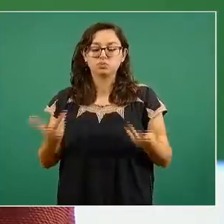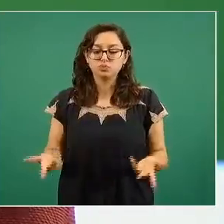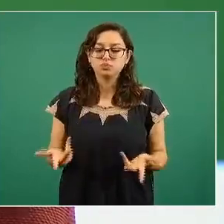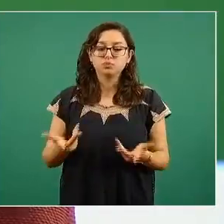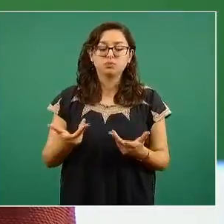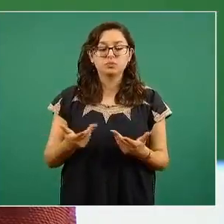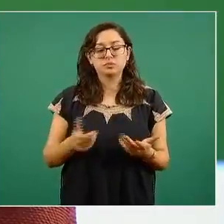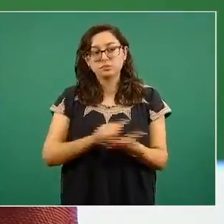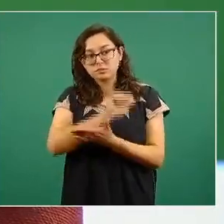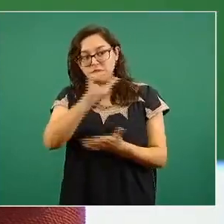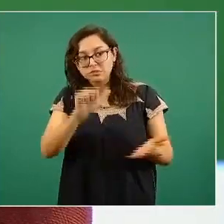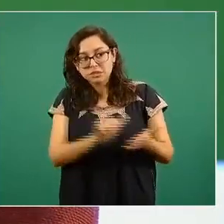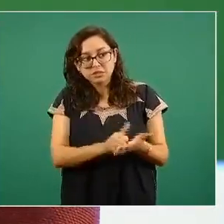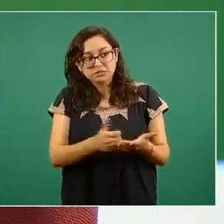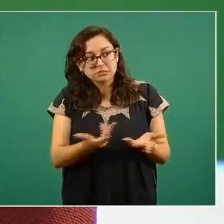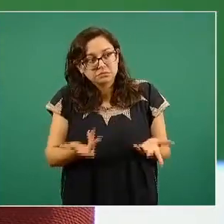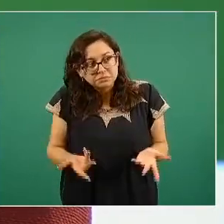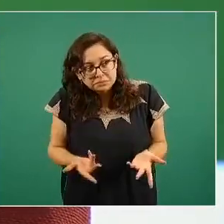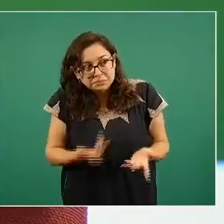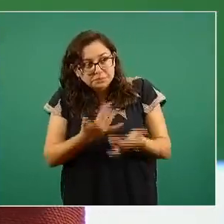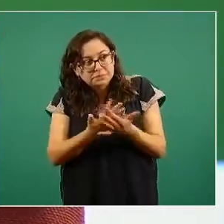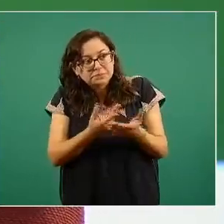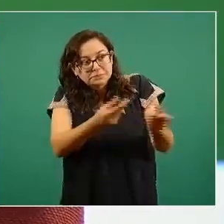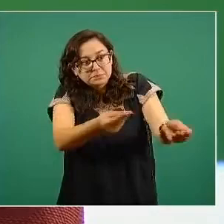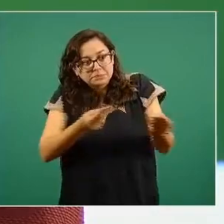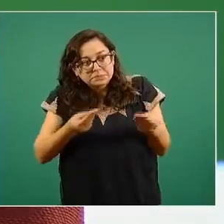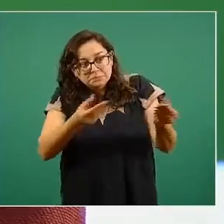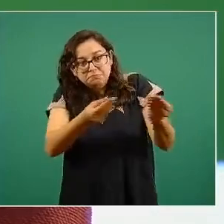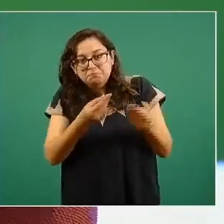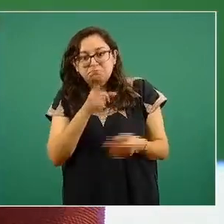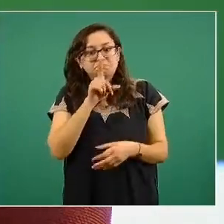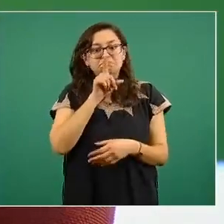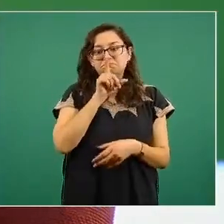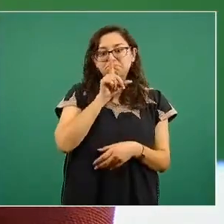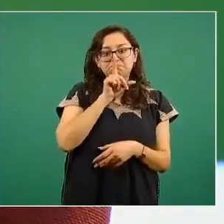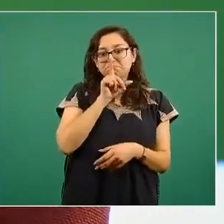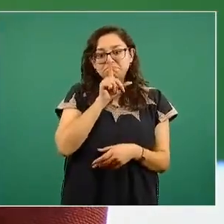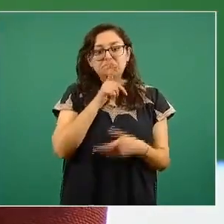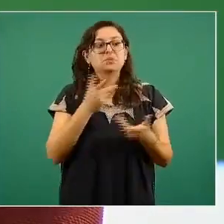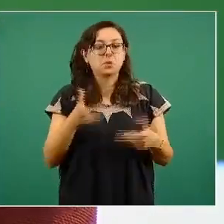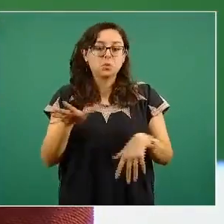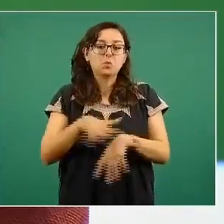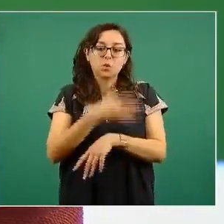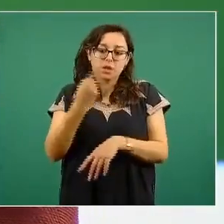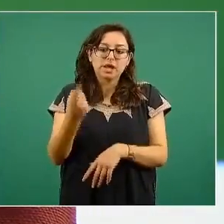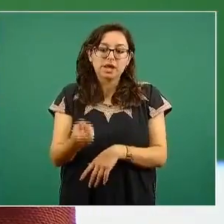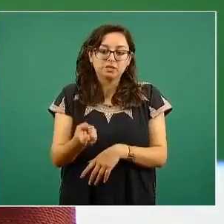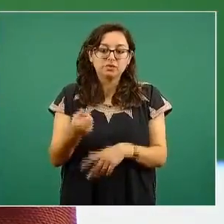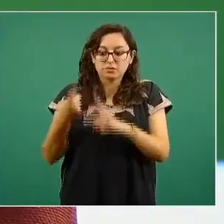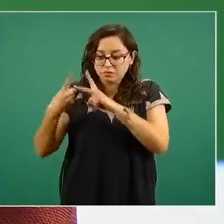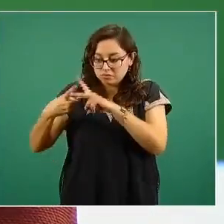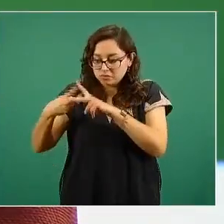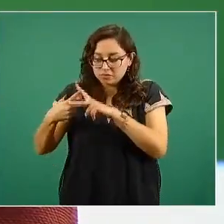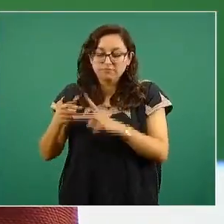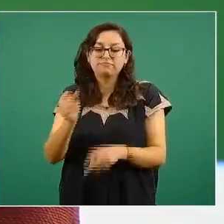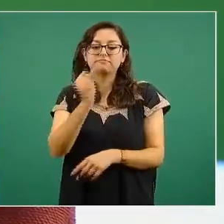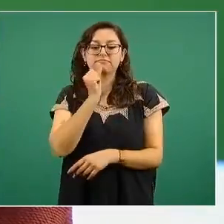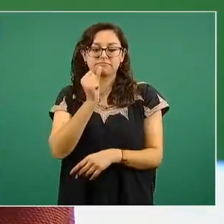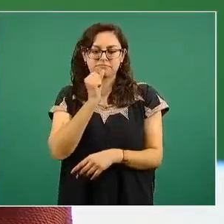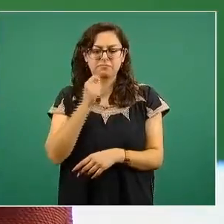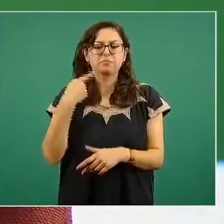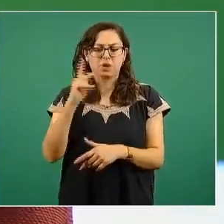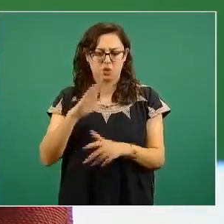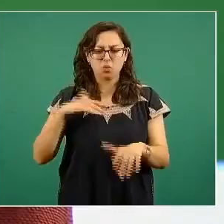de las actas de defunción, de acceso a nosotros, y eso ha pospuesto un poco el trabajo analítico, pero